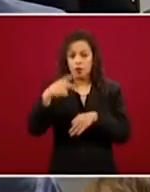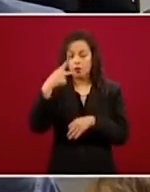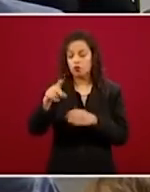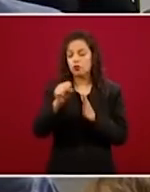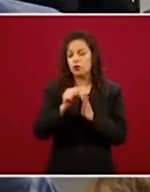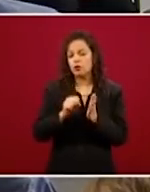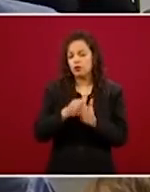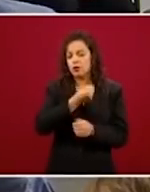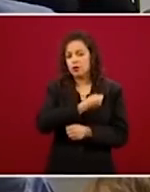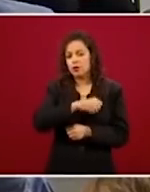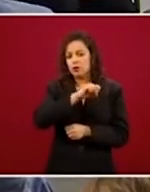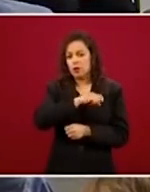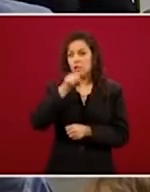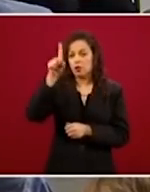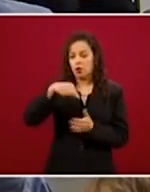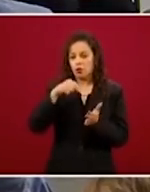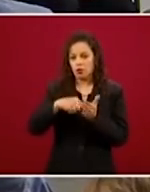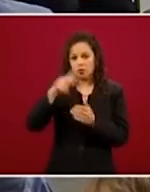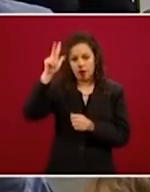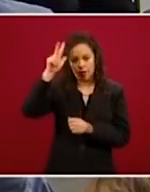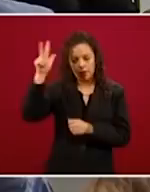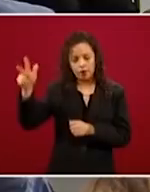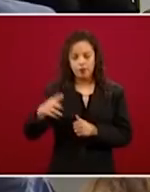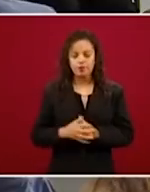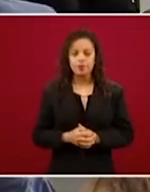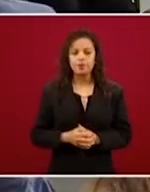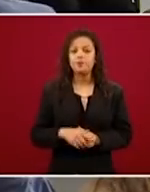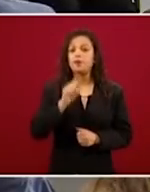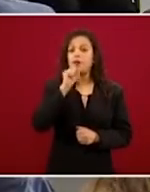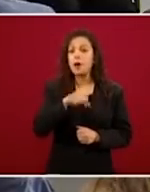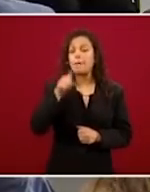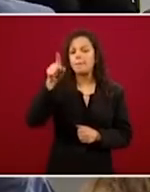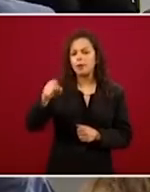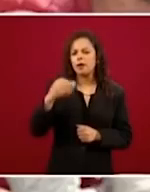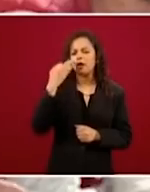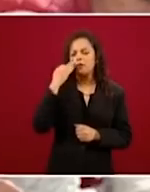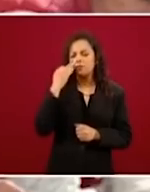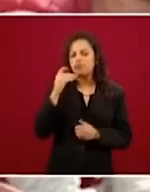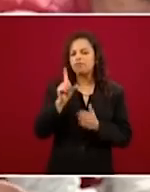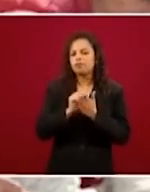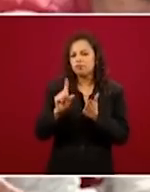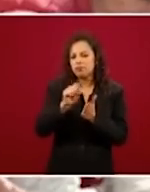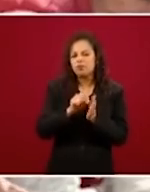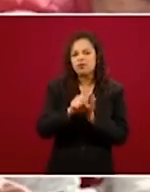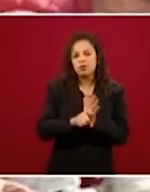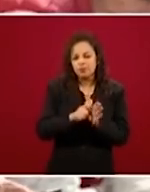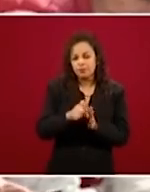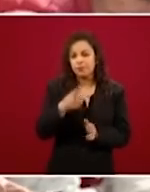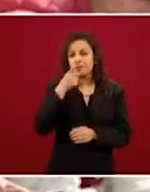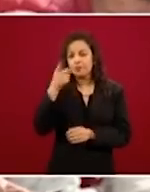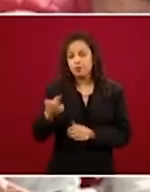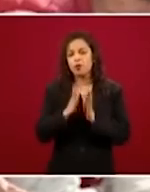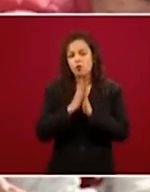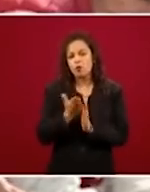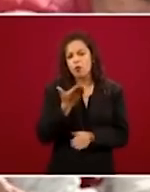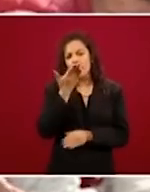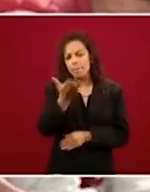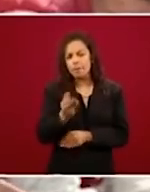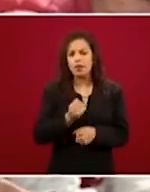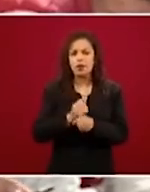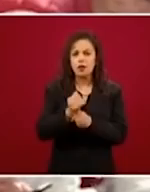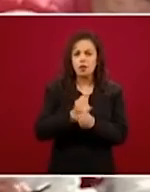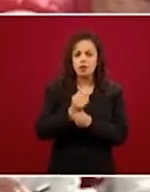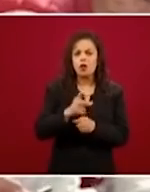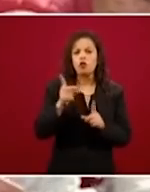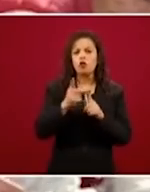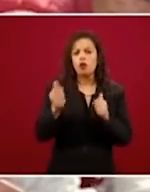y por otra parte en redes sociales también me piden este investigar el dinero que el gobierno de la secretaría